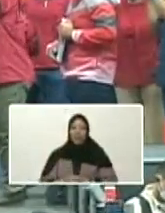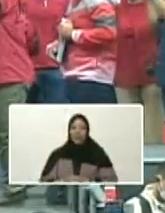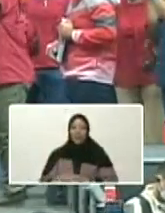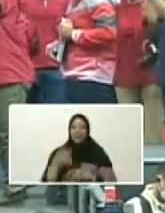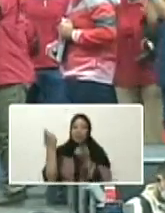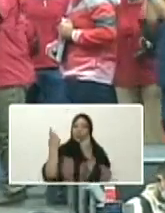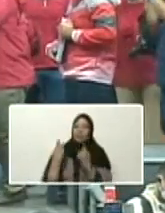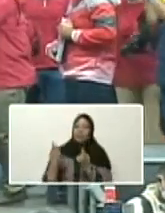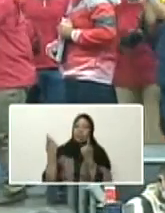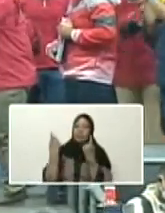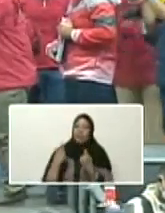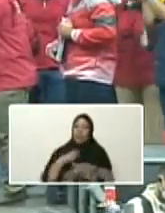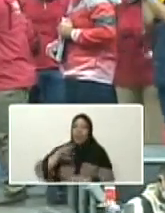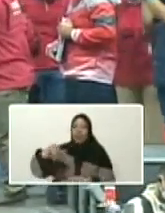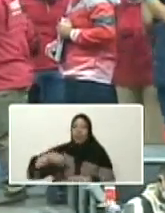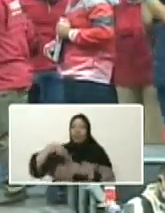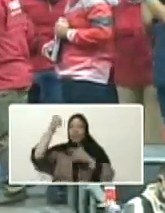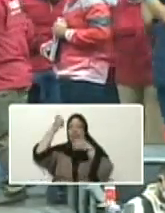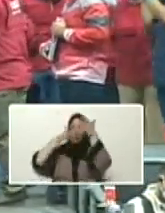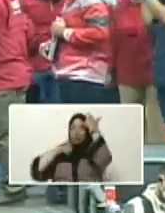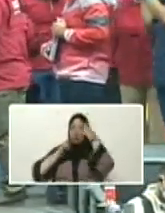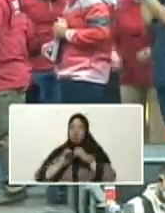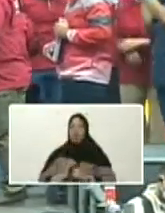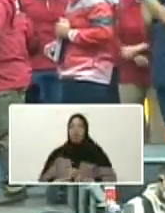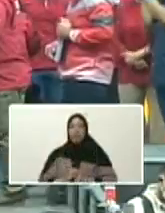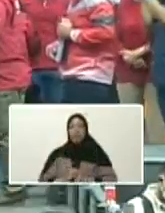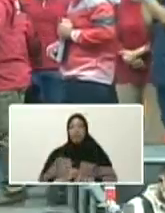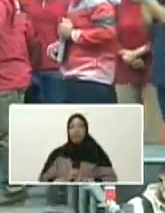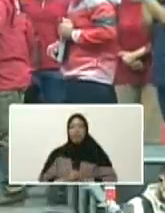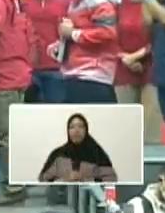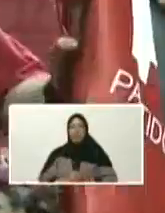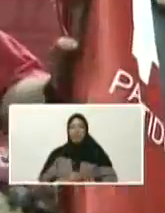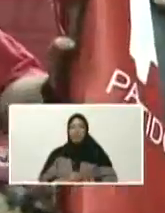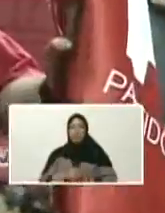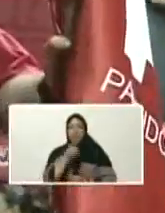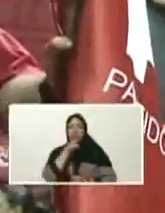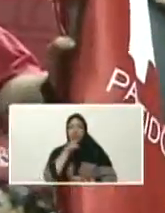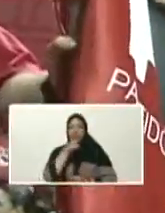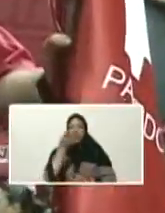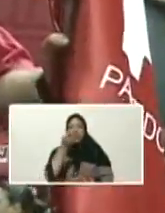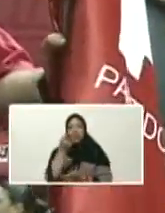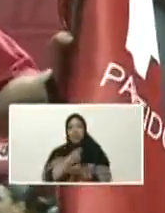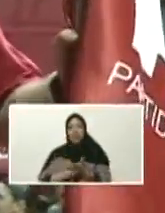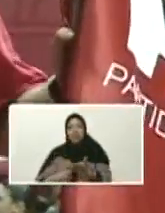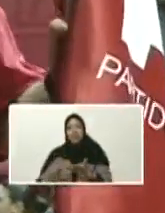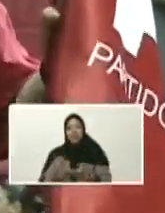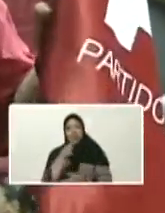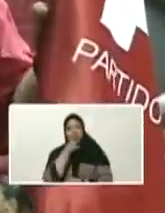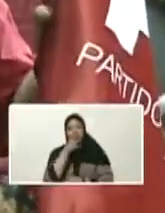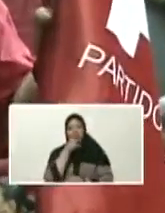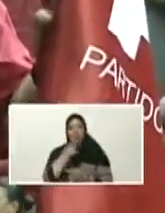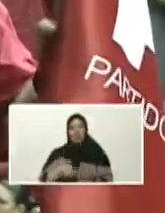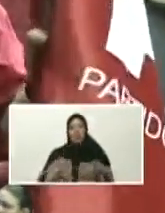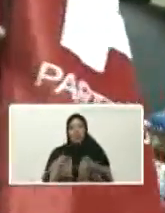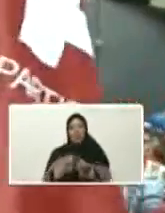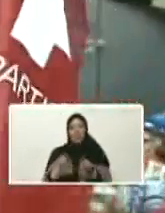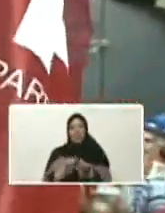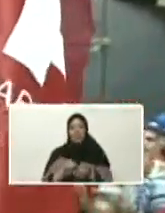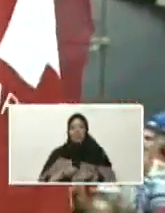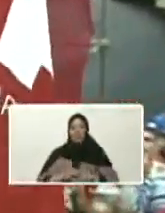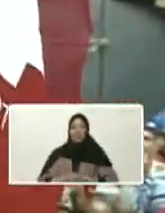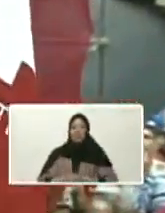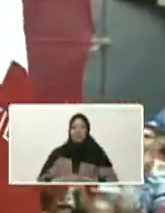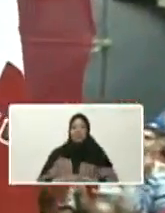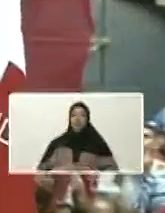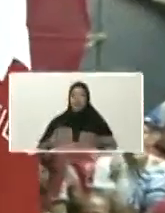diseñado por nuestro comandante Chávez. Él mismo dibujó, él mismo hizo esta